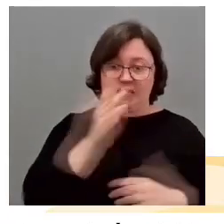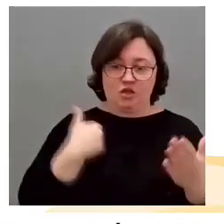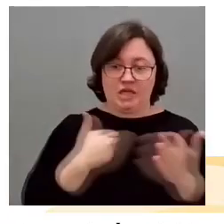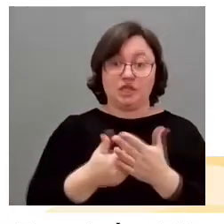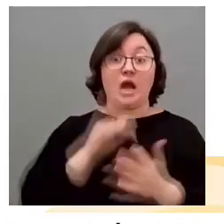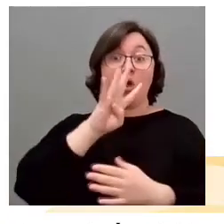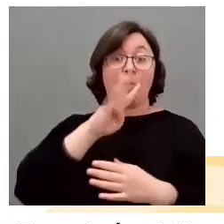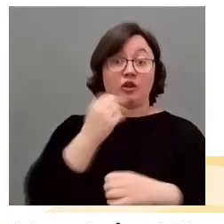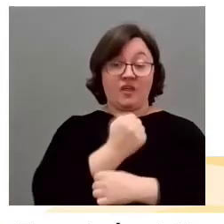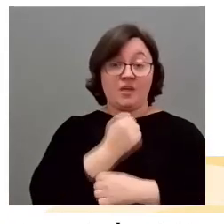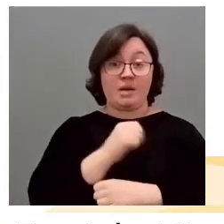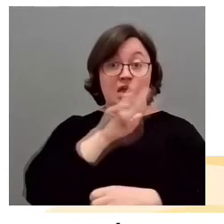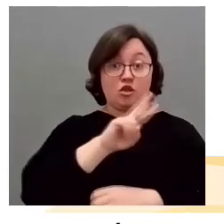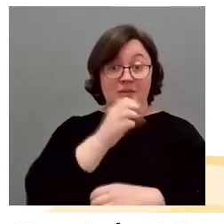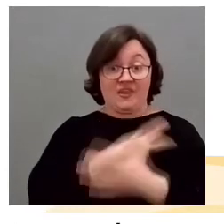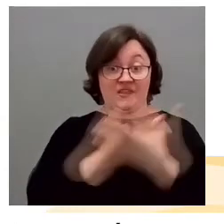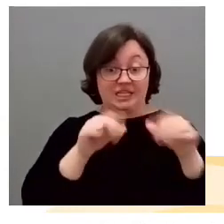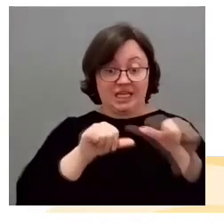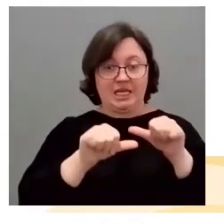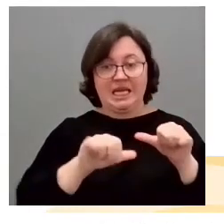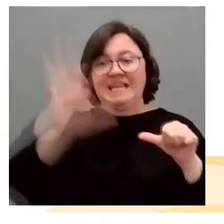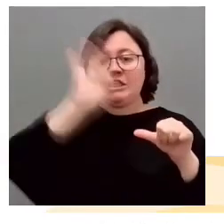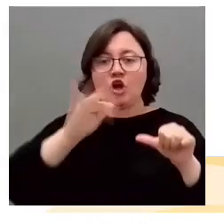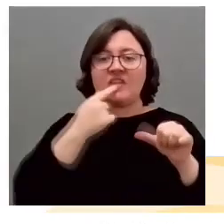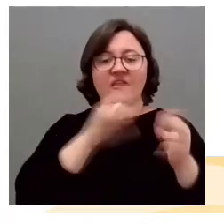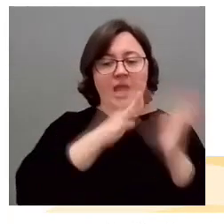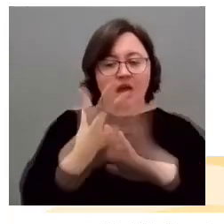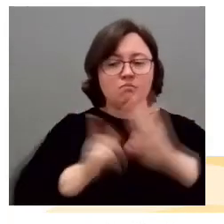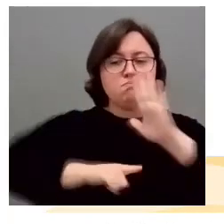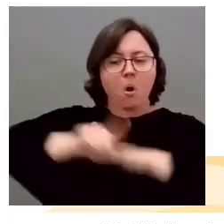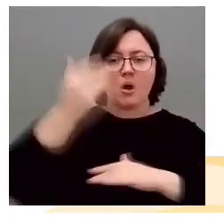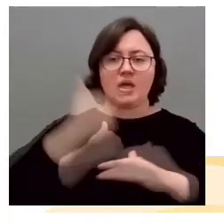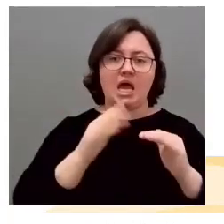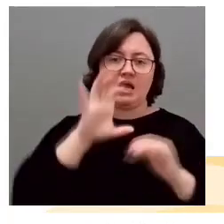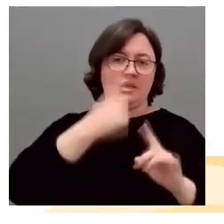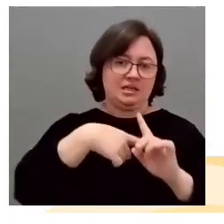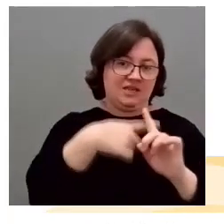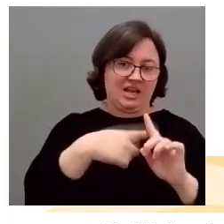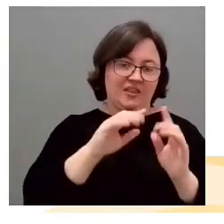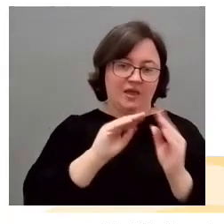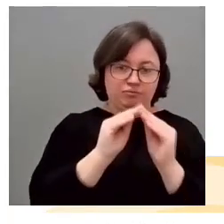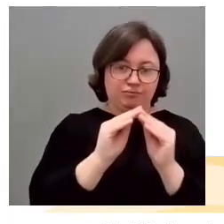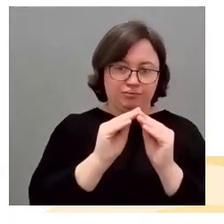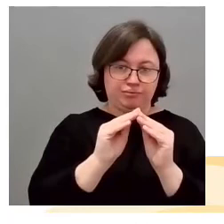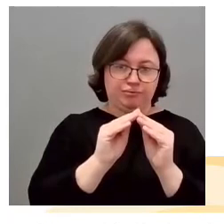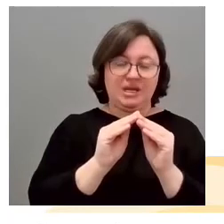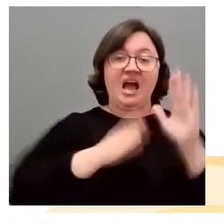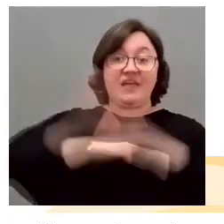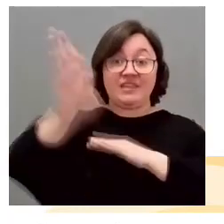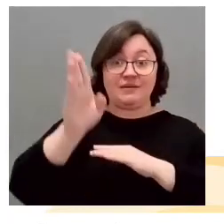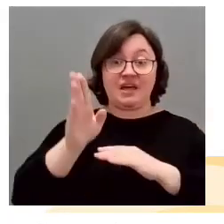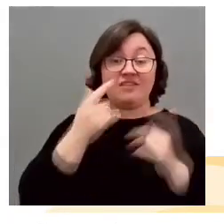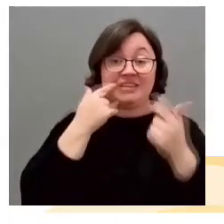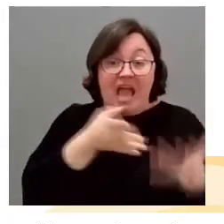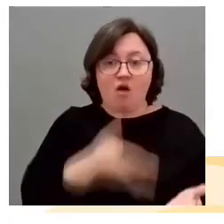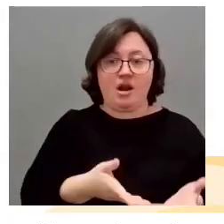4 de diciembre del 2017, que se supone que teníamos que tener un avanzado estado de desarrollo en el ámbito de la accesibilidad y todavía a